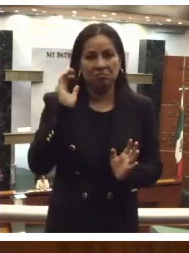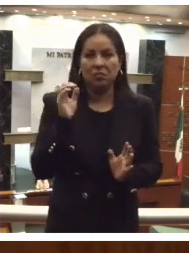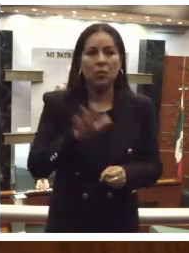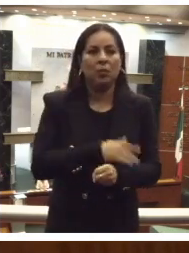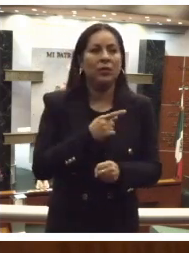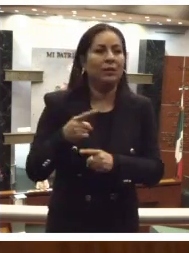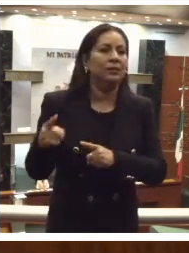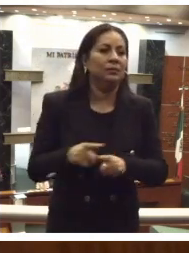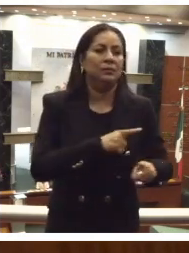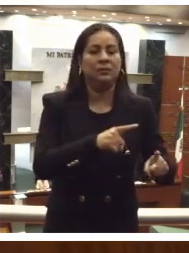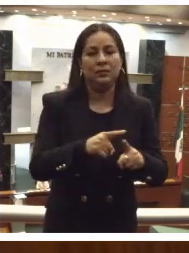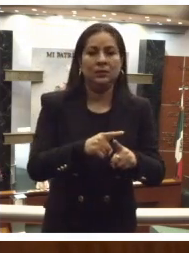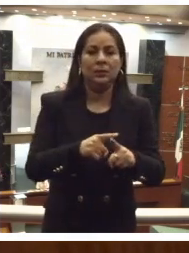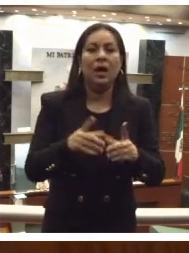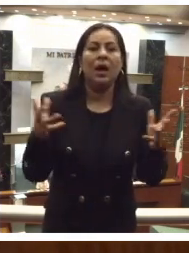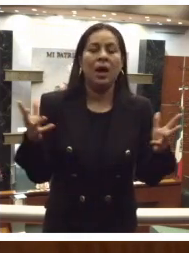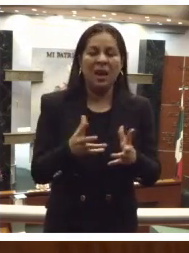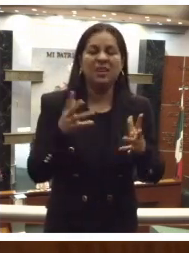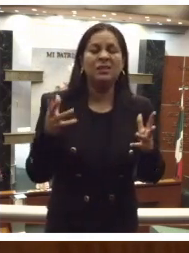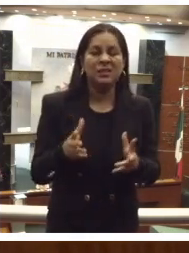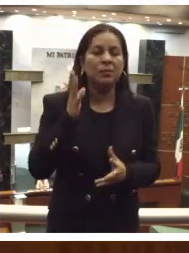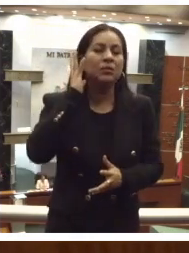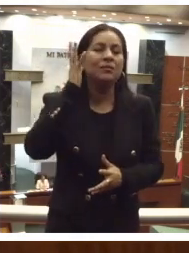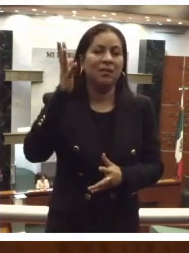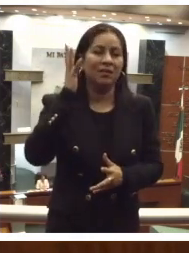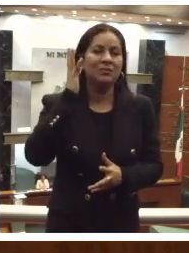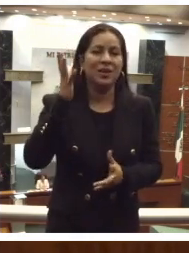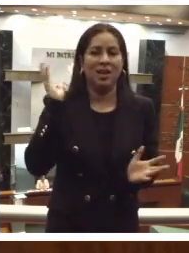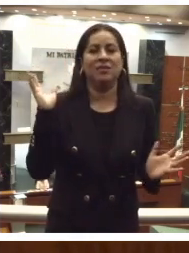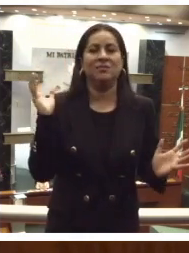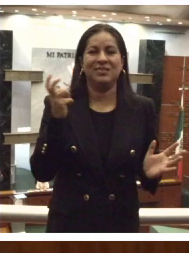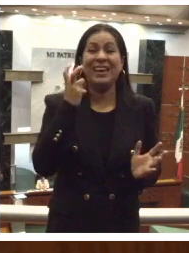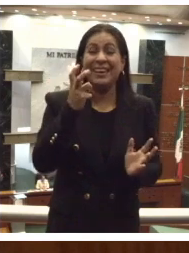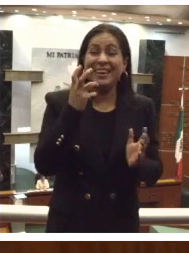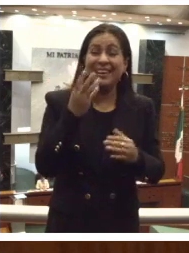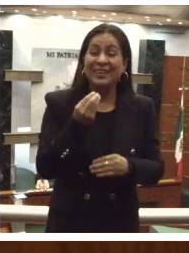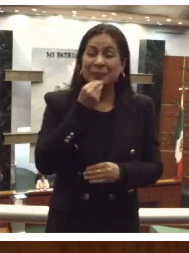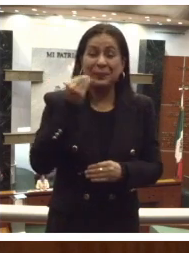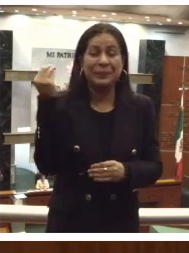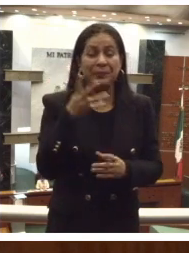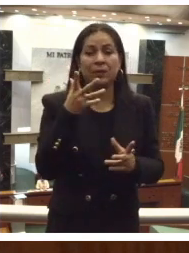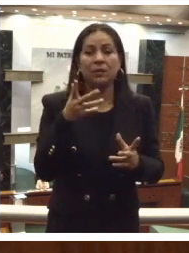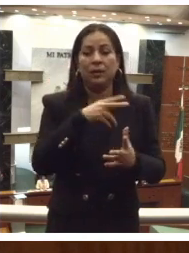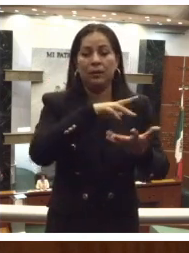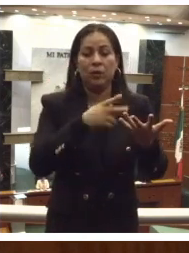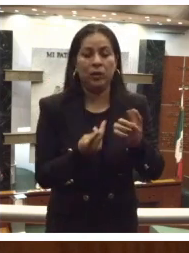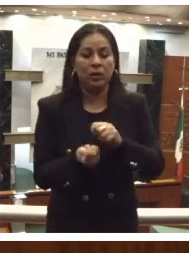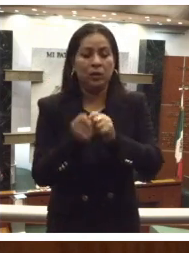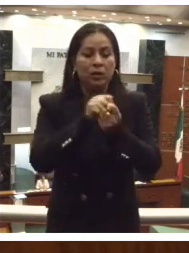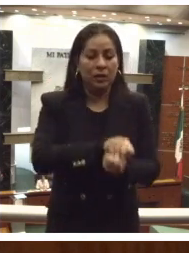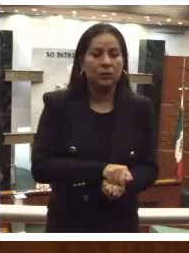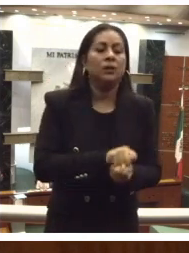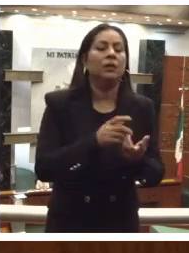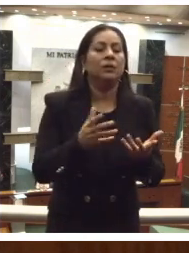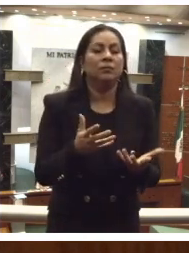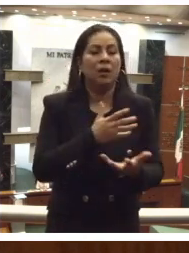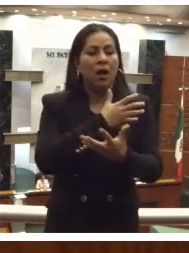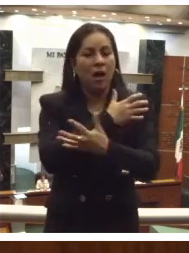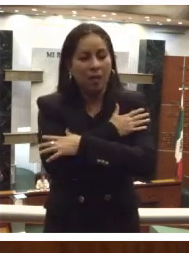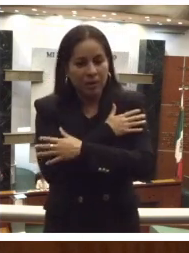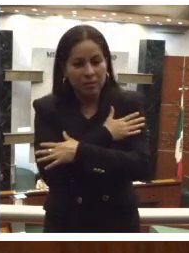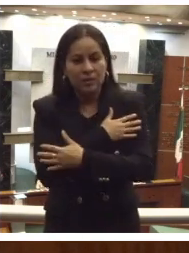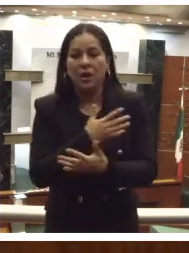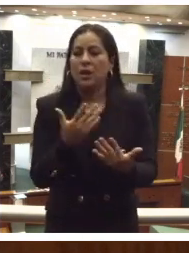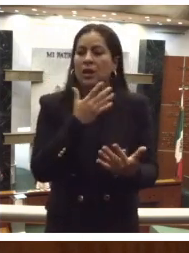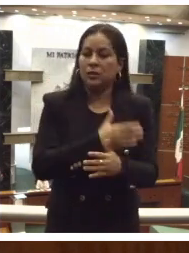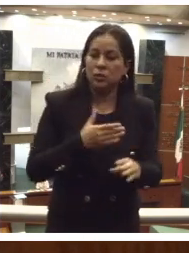en la diversidad construimos la esperanza. Esa es la grandeza del proyecto transformador, abrazar las causas de